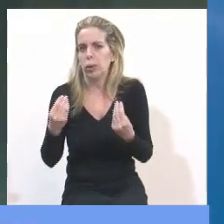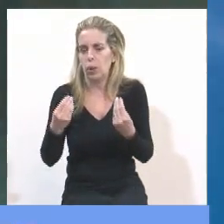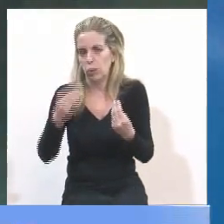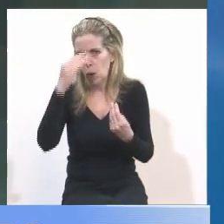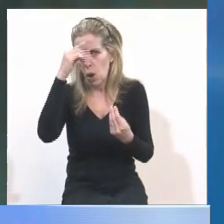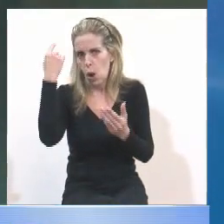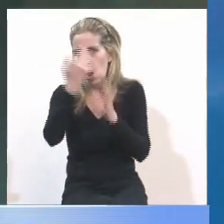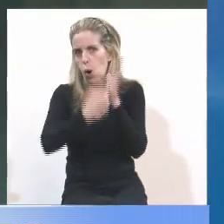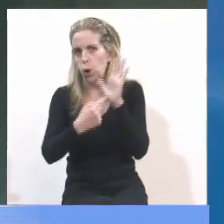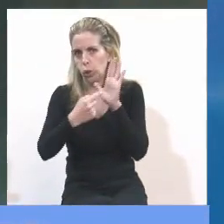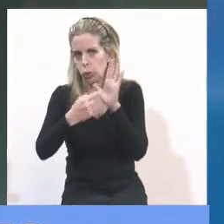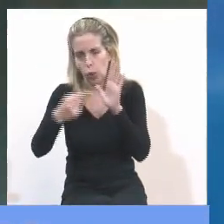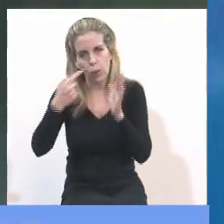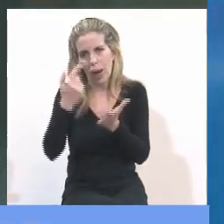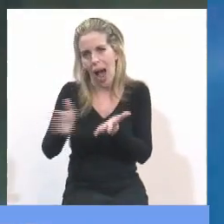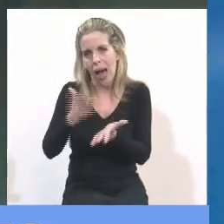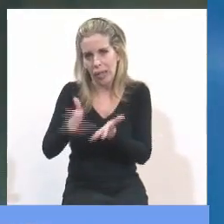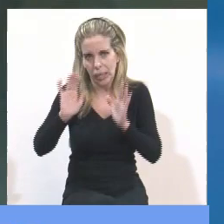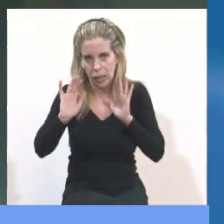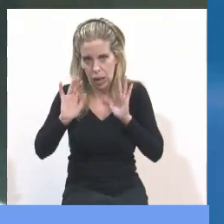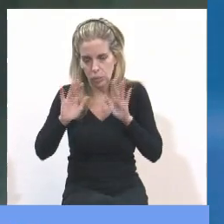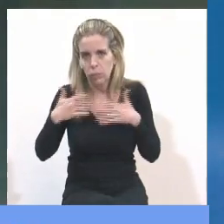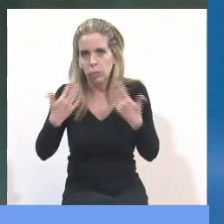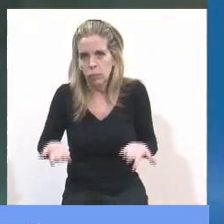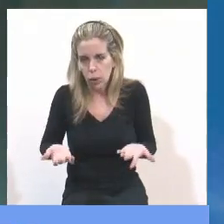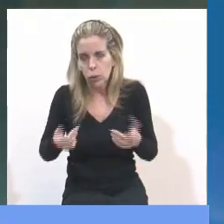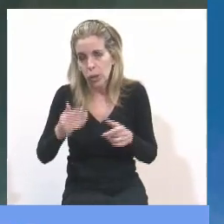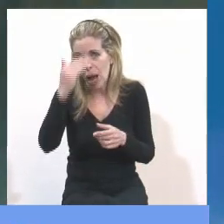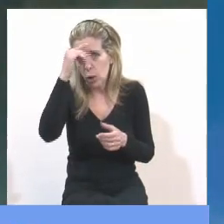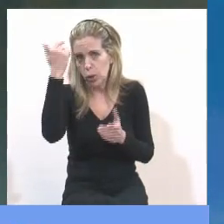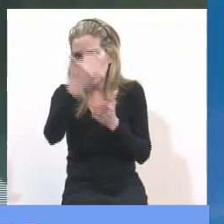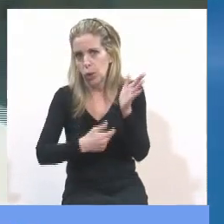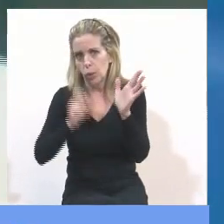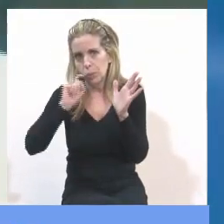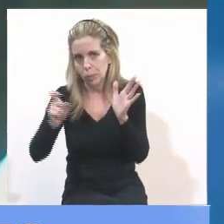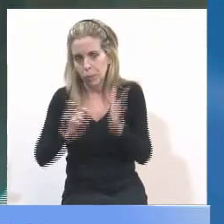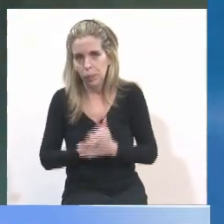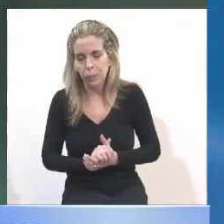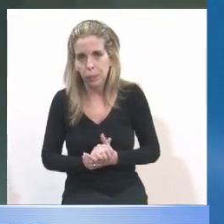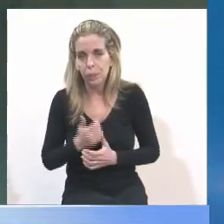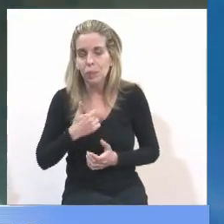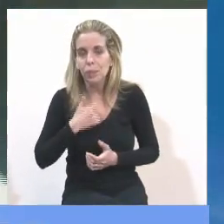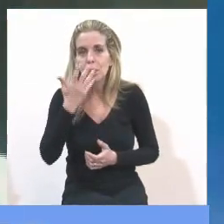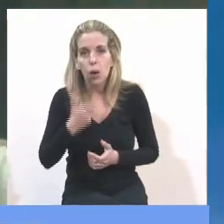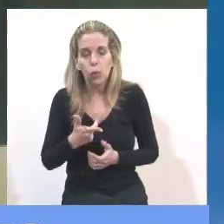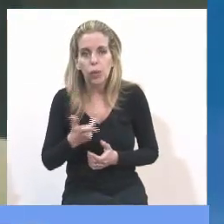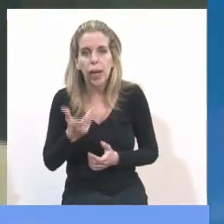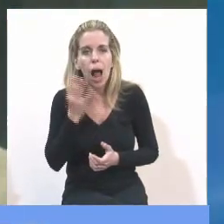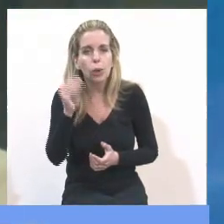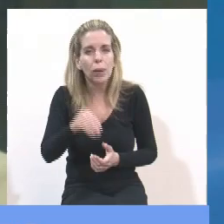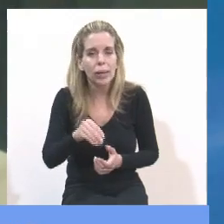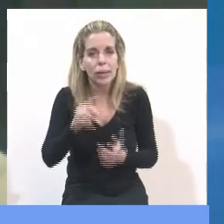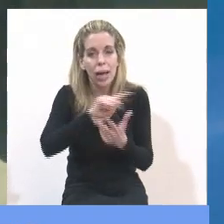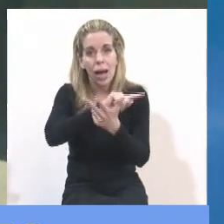en la Constitución en el Senado de la Nación, sino que en suma a la Constitución Nacional. Y me gustaría agregar a los